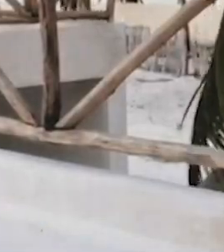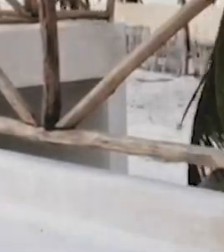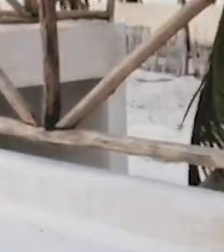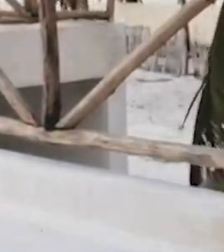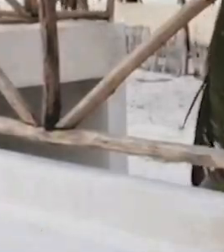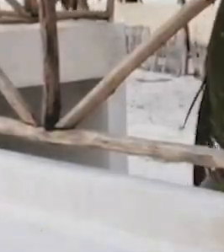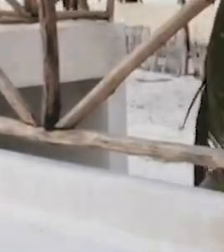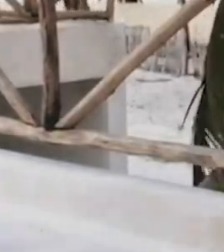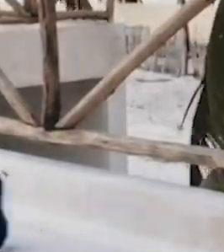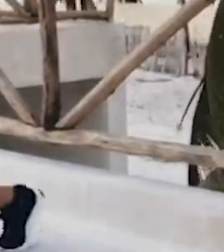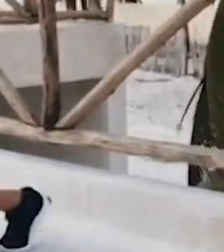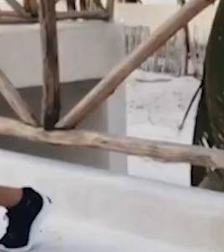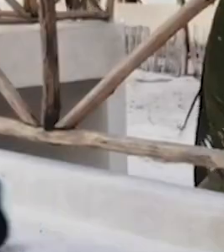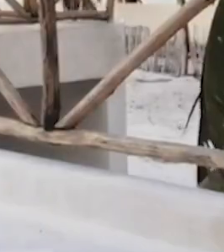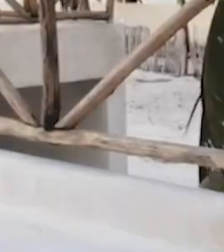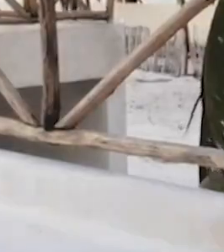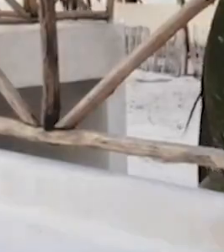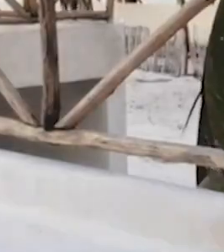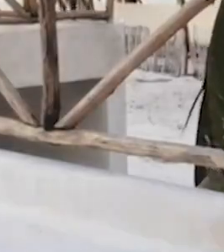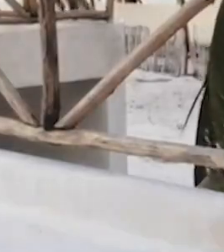¡Sientan el trabajo del glúteo!